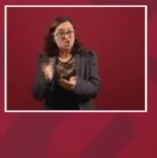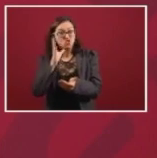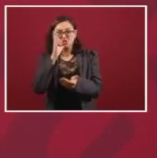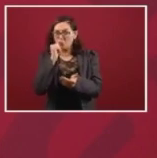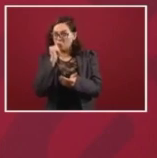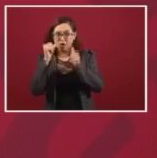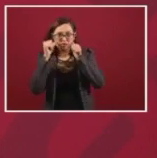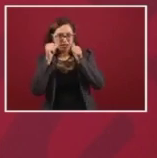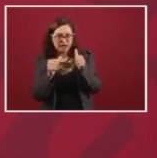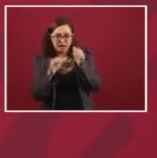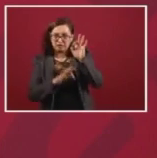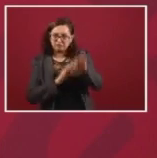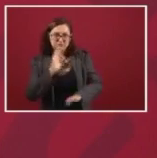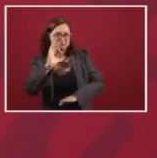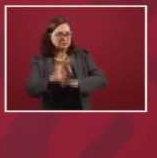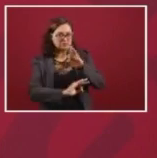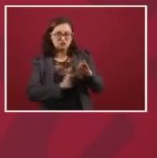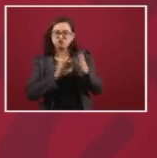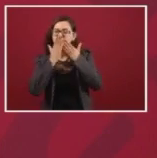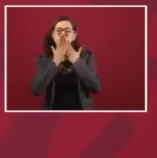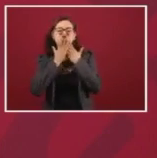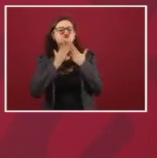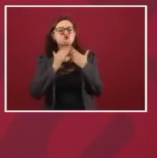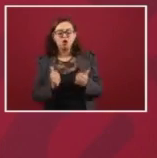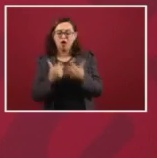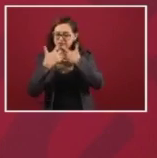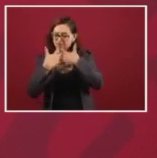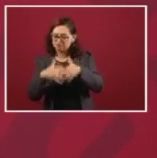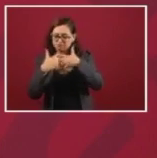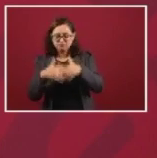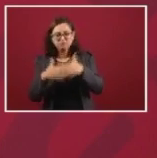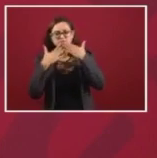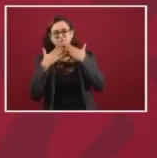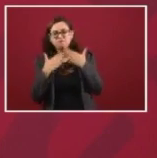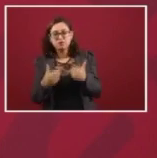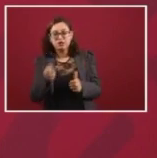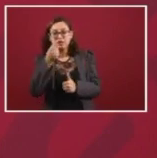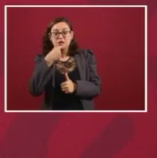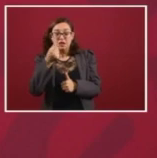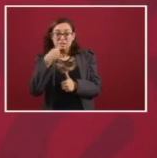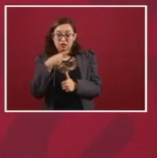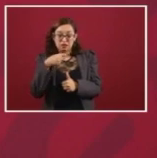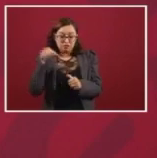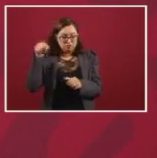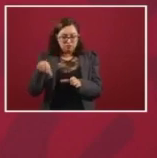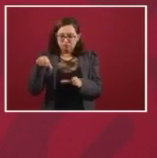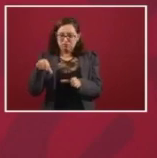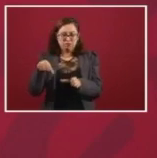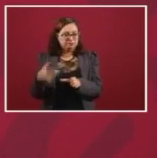porque no existe el equipo, ni existe el medicamento. Lo tienen que llevar,